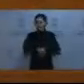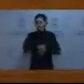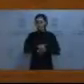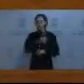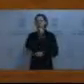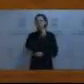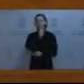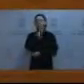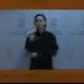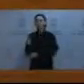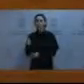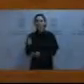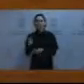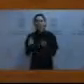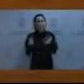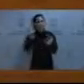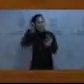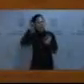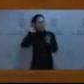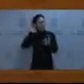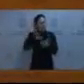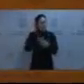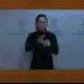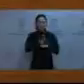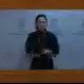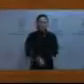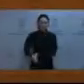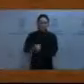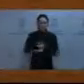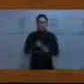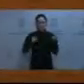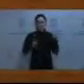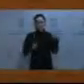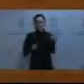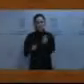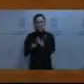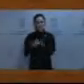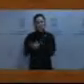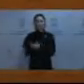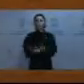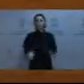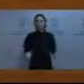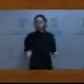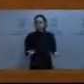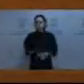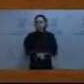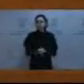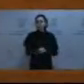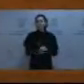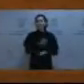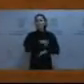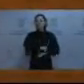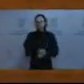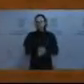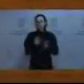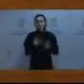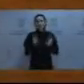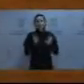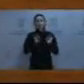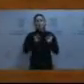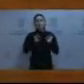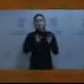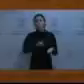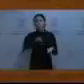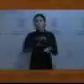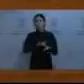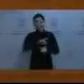que me parece absolutamente coherente. Se hace un seguro para asegurar las piezas que están dentro. Se encarga de hacer un seguro. Claro, cuando llega a la última mesa donde